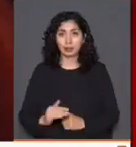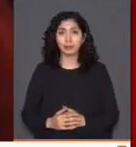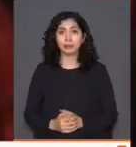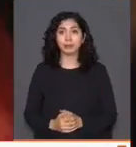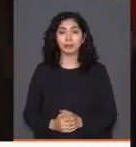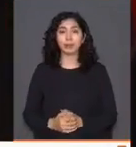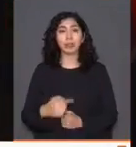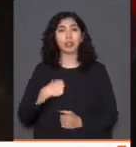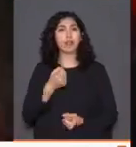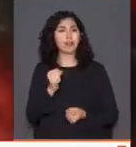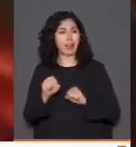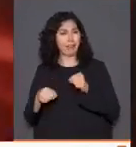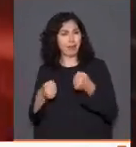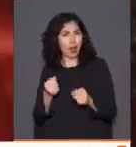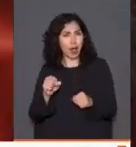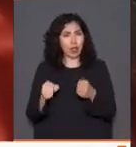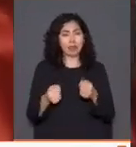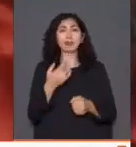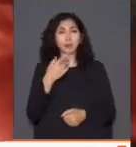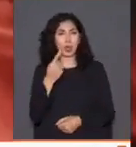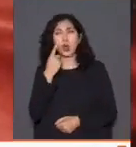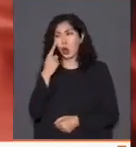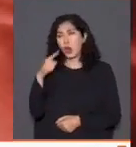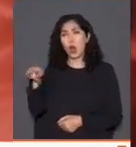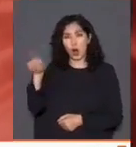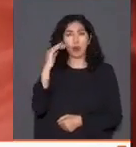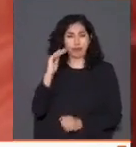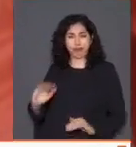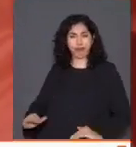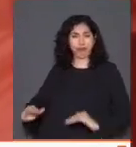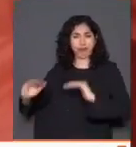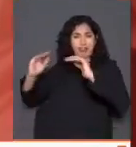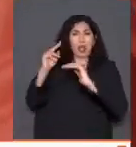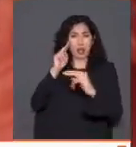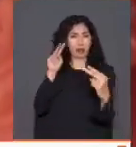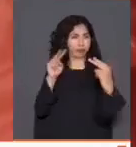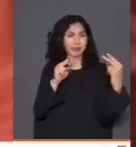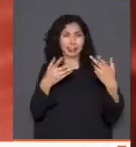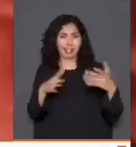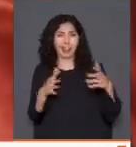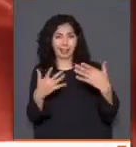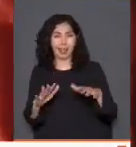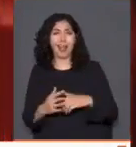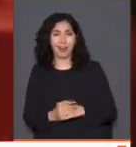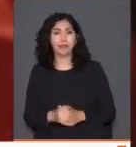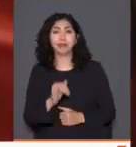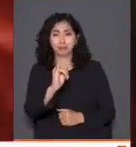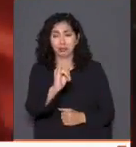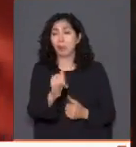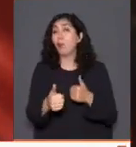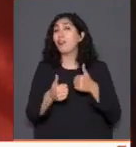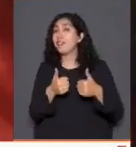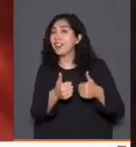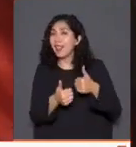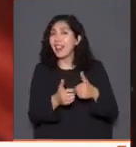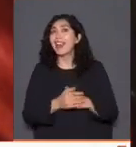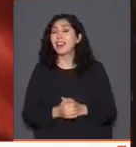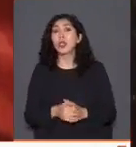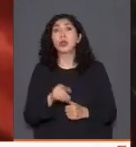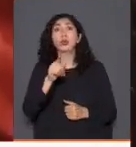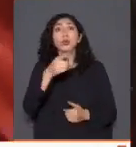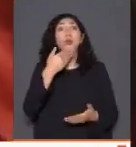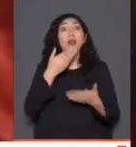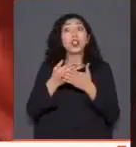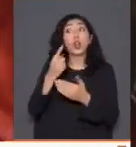me pongo nerviosa porque yo las conozco desde potrillas Ah ya muy bien tú cuando las conozcas